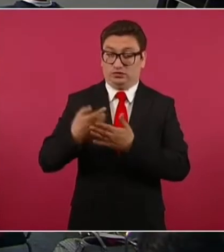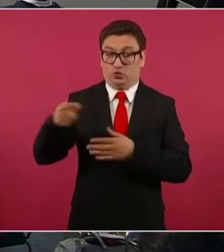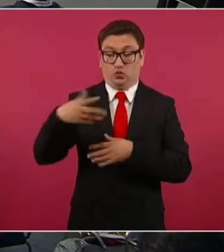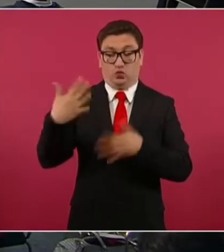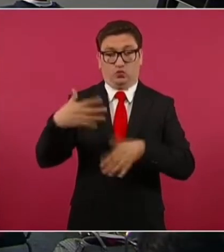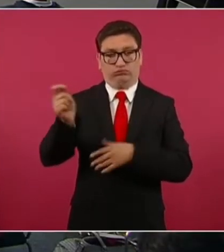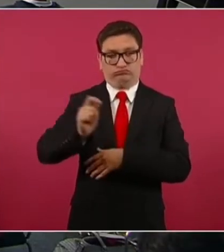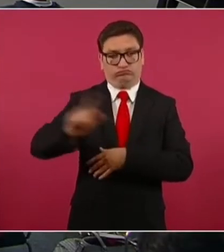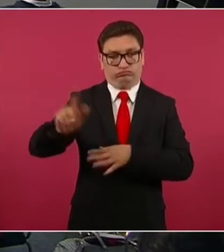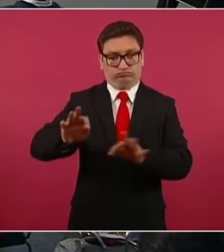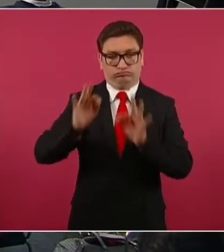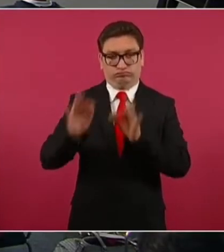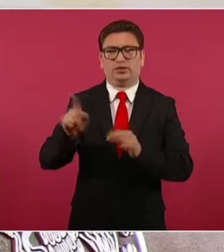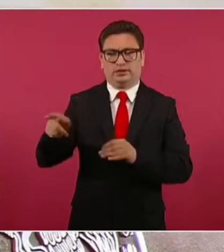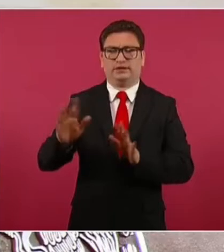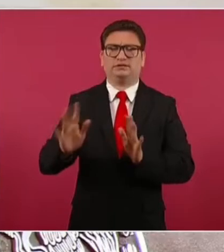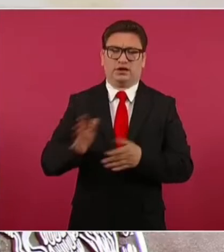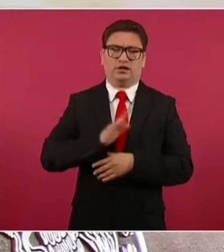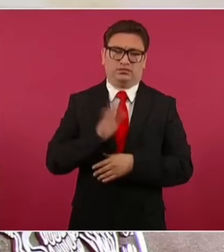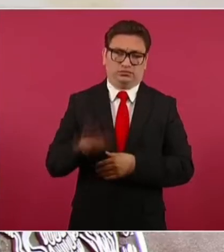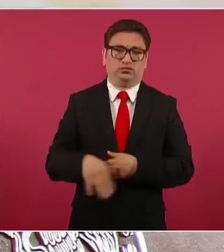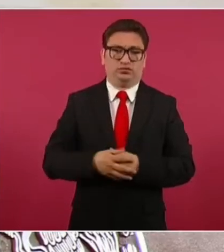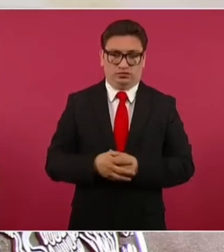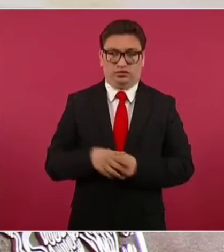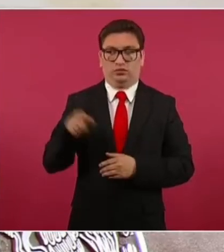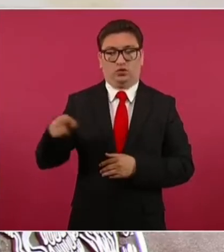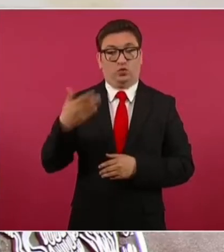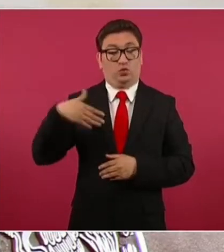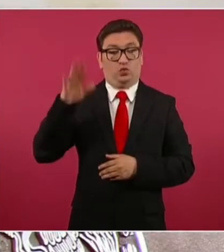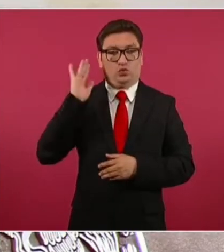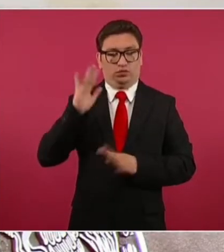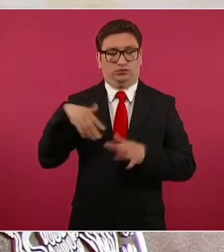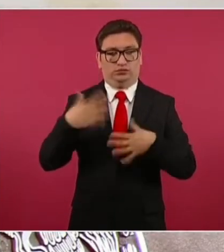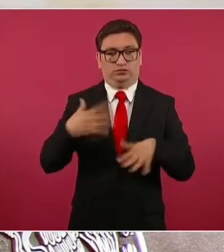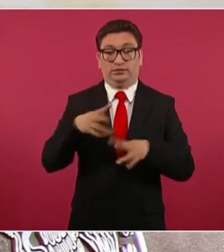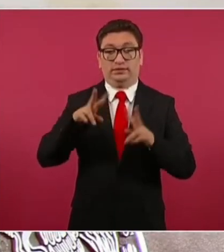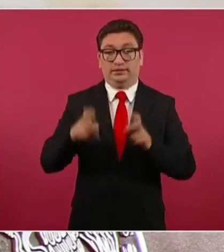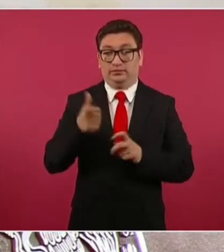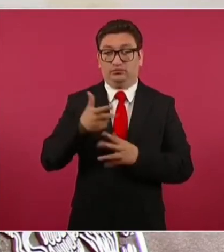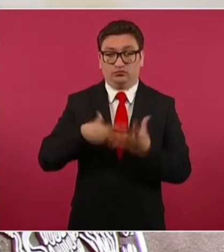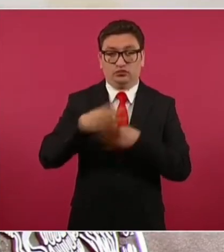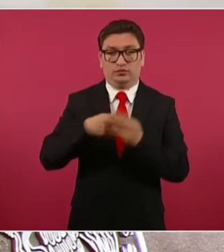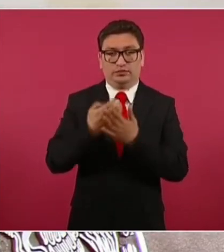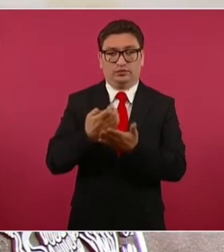primera, ya falleció, de los grandes economistas.